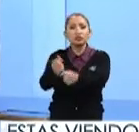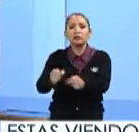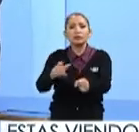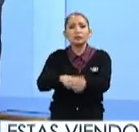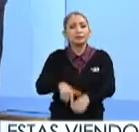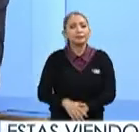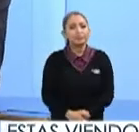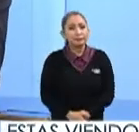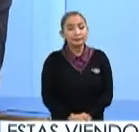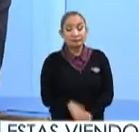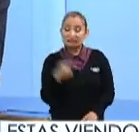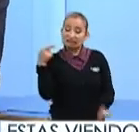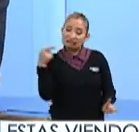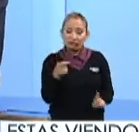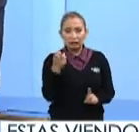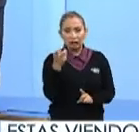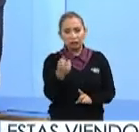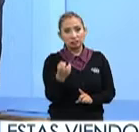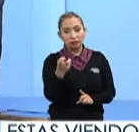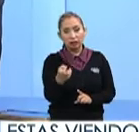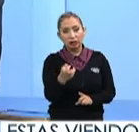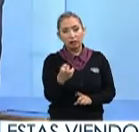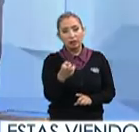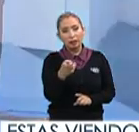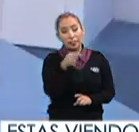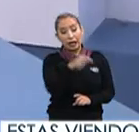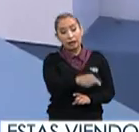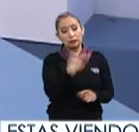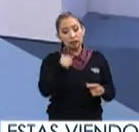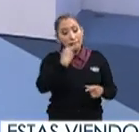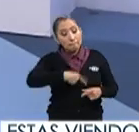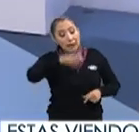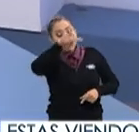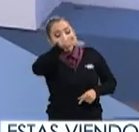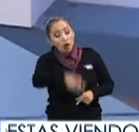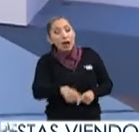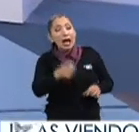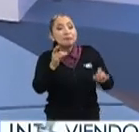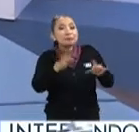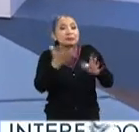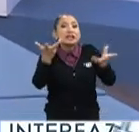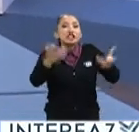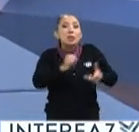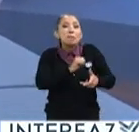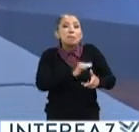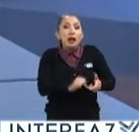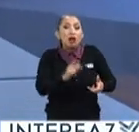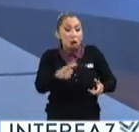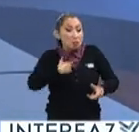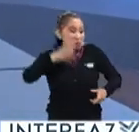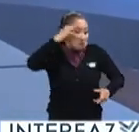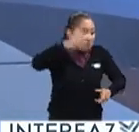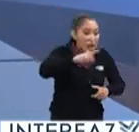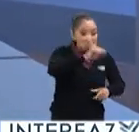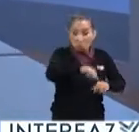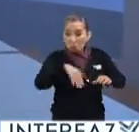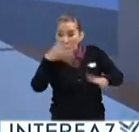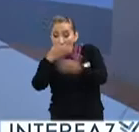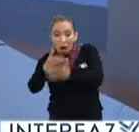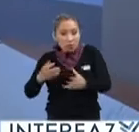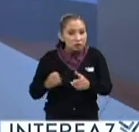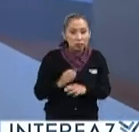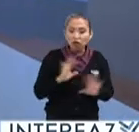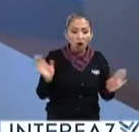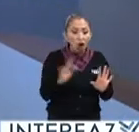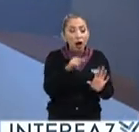sociedad. La premisa es justo que es un individuo que cometió un crimen, no un criminal que vas a regresar a la